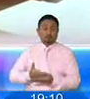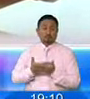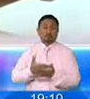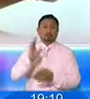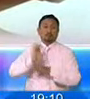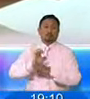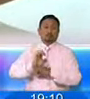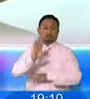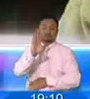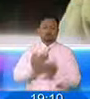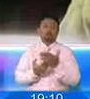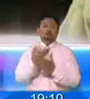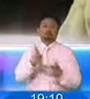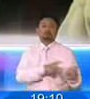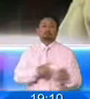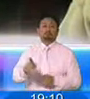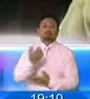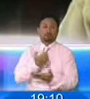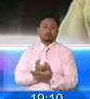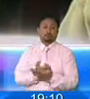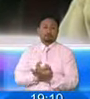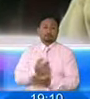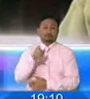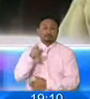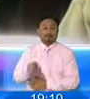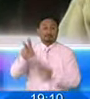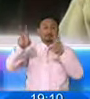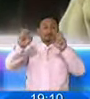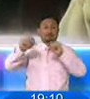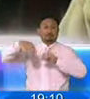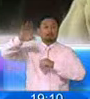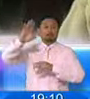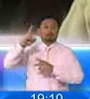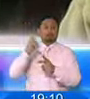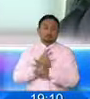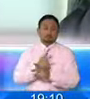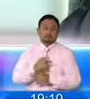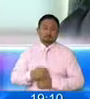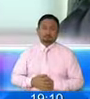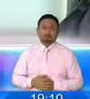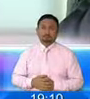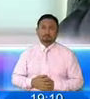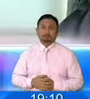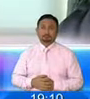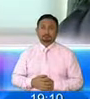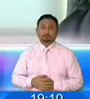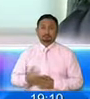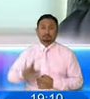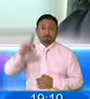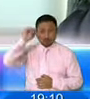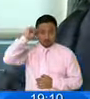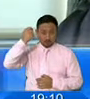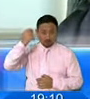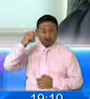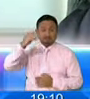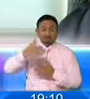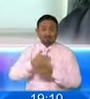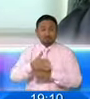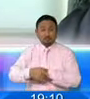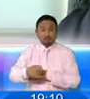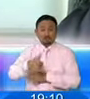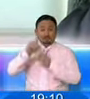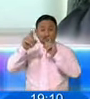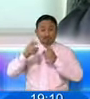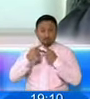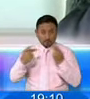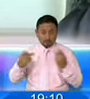un plan económico, pues ese es uno de los temas más complejos a superar. Porque hay que recordarles que después de la consulta,